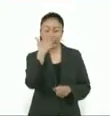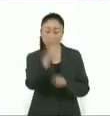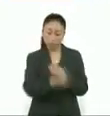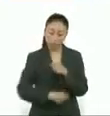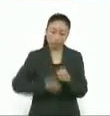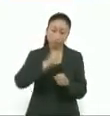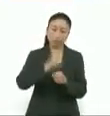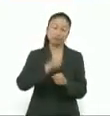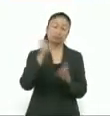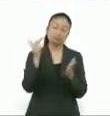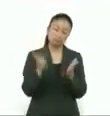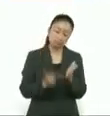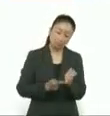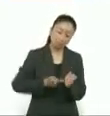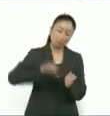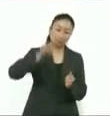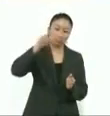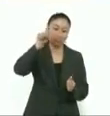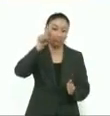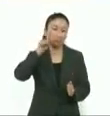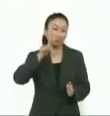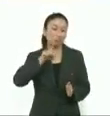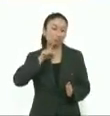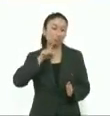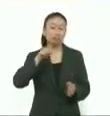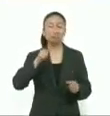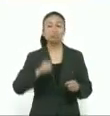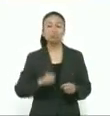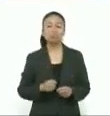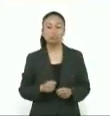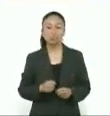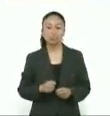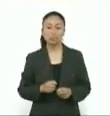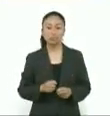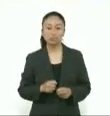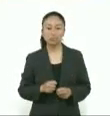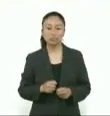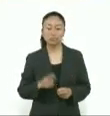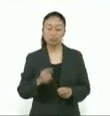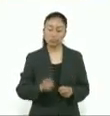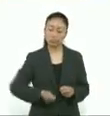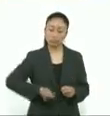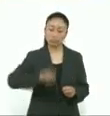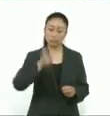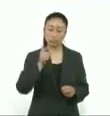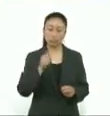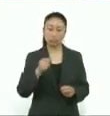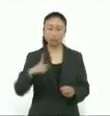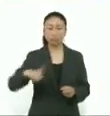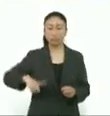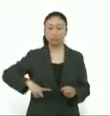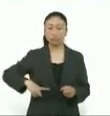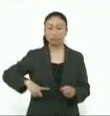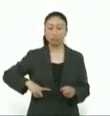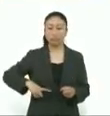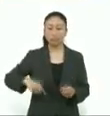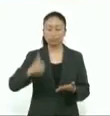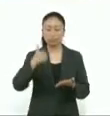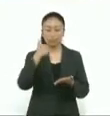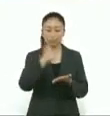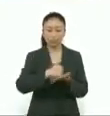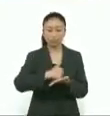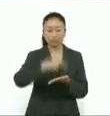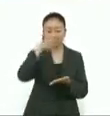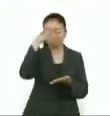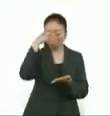una Yash gobernadora, la primera gobernadora electa de la Ciudad